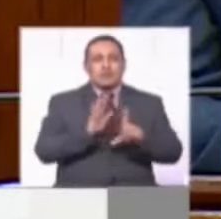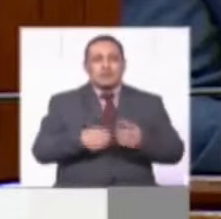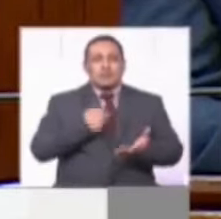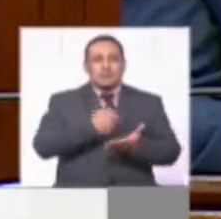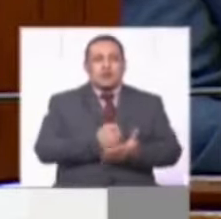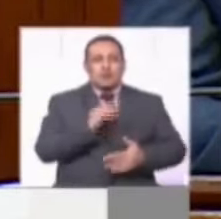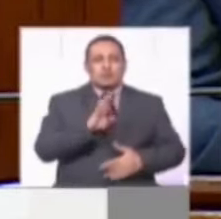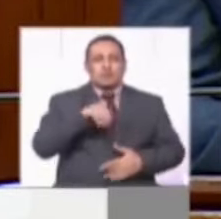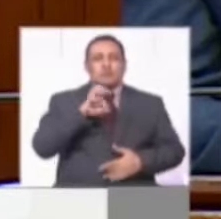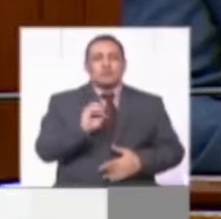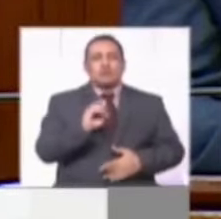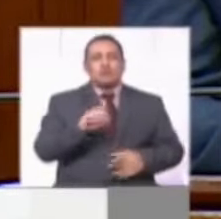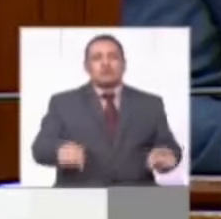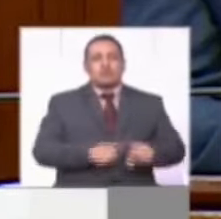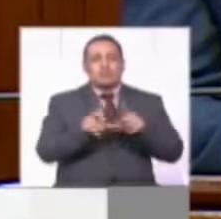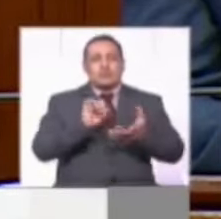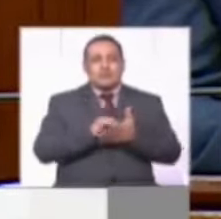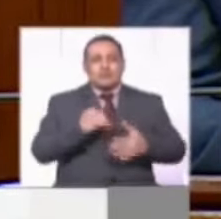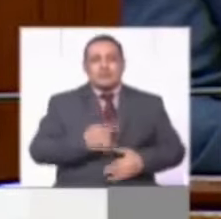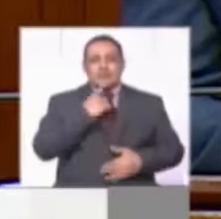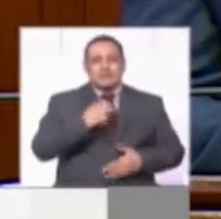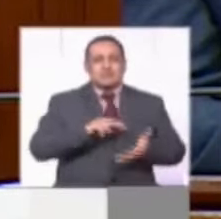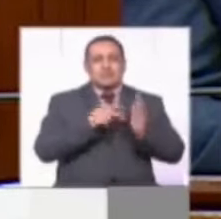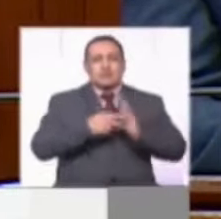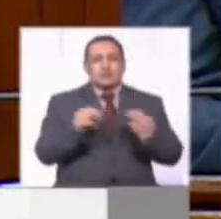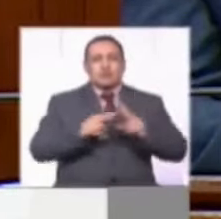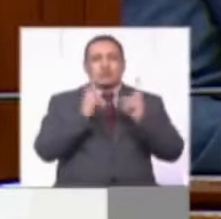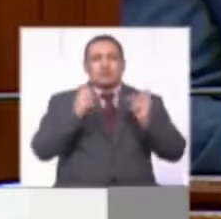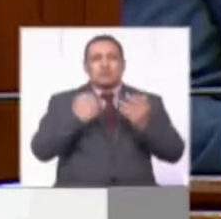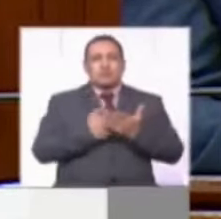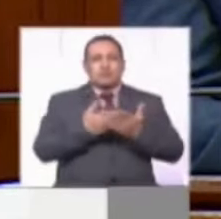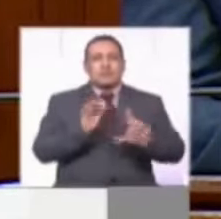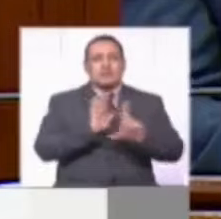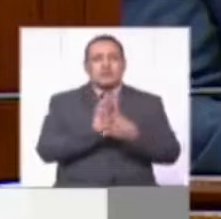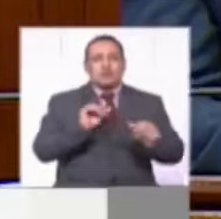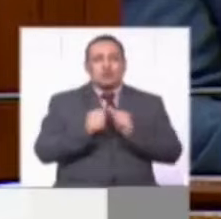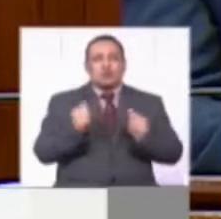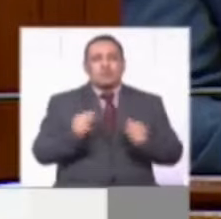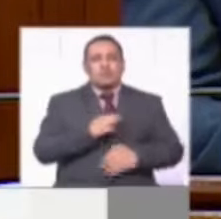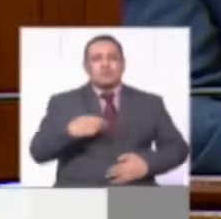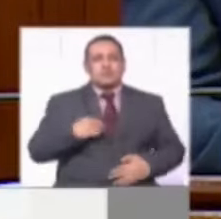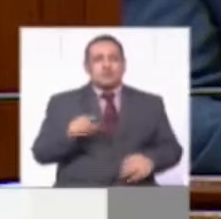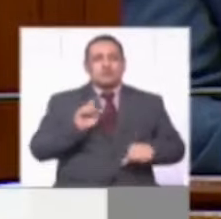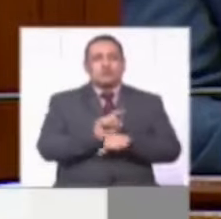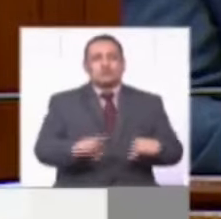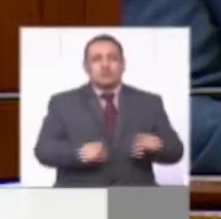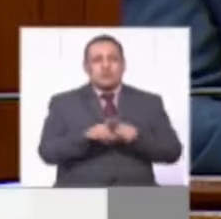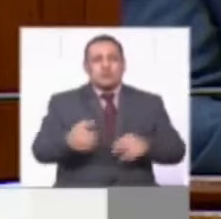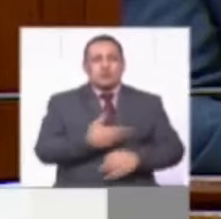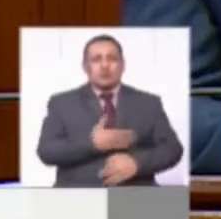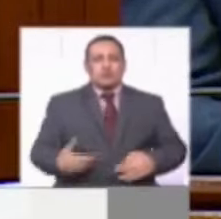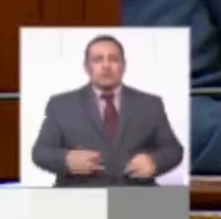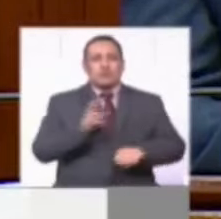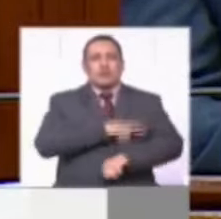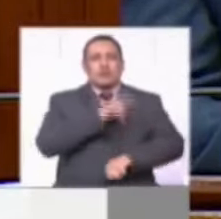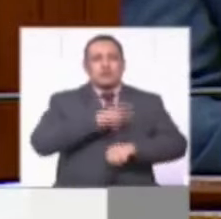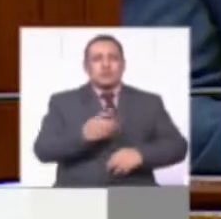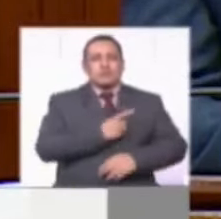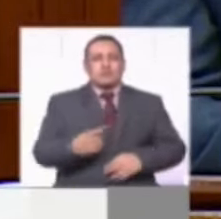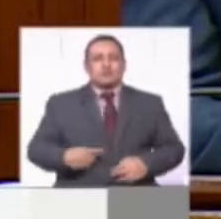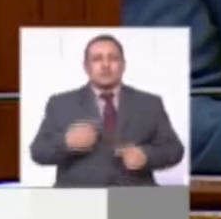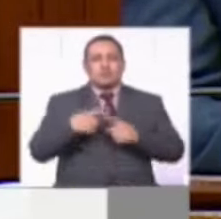de bonificación que están comprendidos en los alcances de la presente ley en el Ministerio de Educación, los gobiernos regionales, las